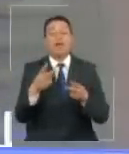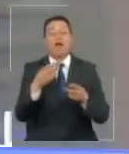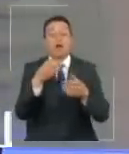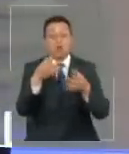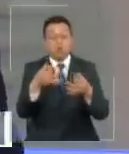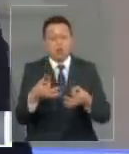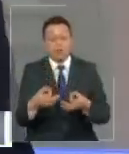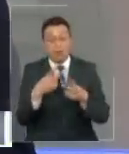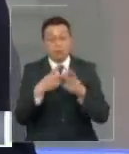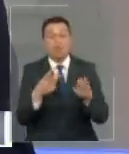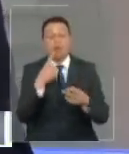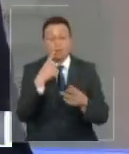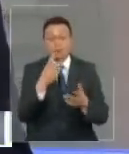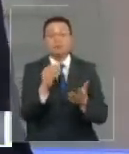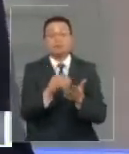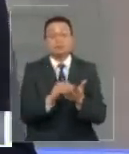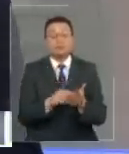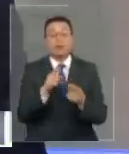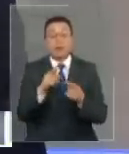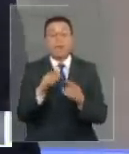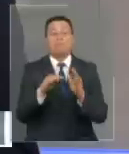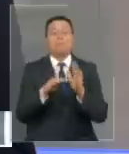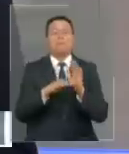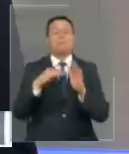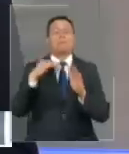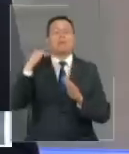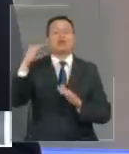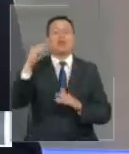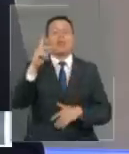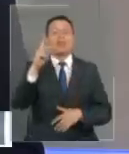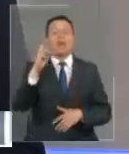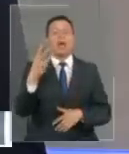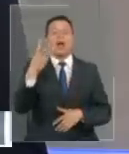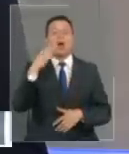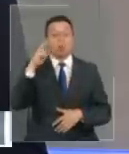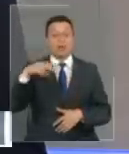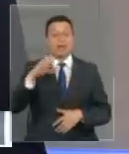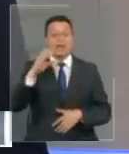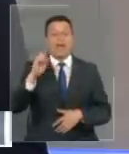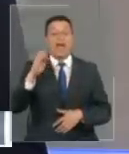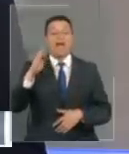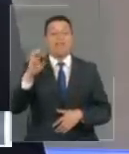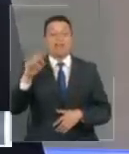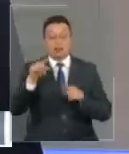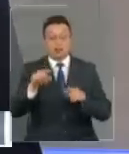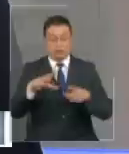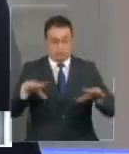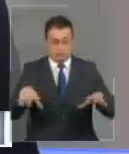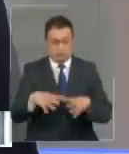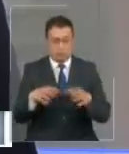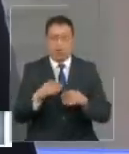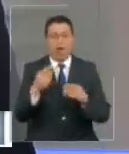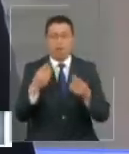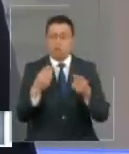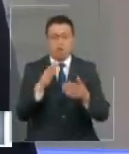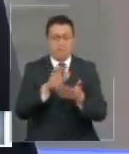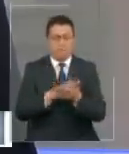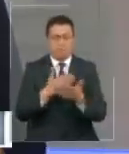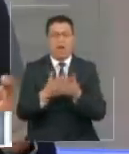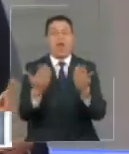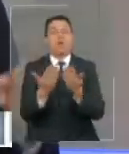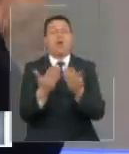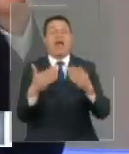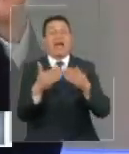visto que el mayor Darwin Cabrera ha hecho el mismo, una excelente evaluación del programa de Escuela